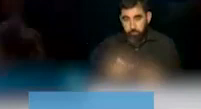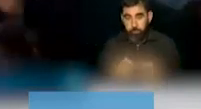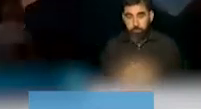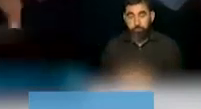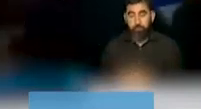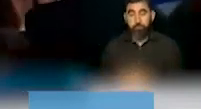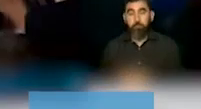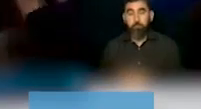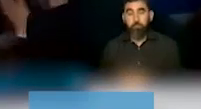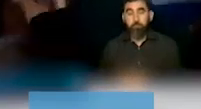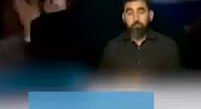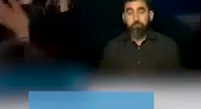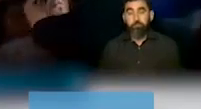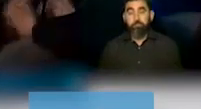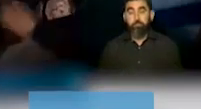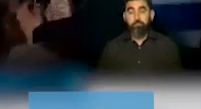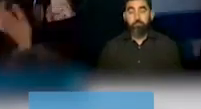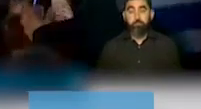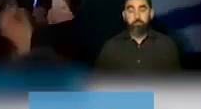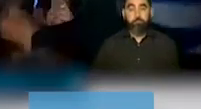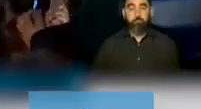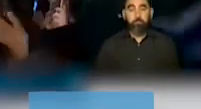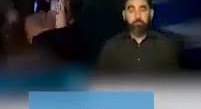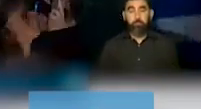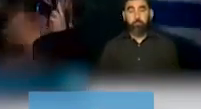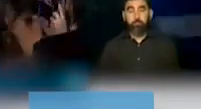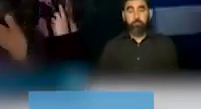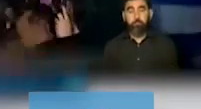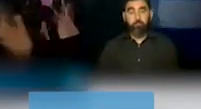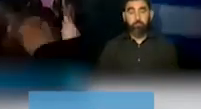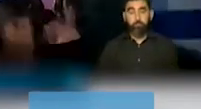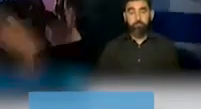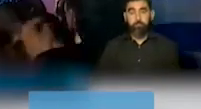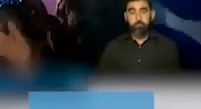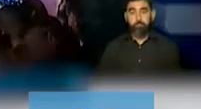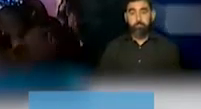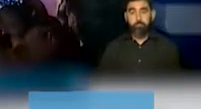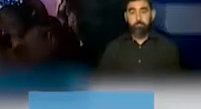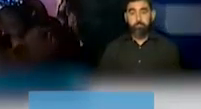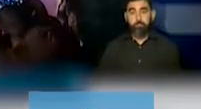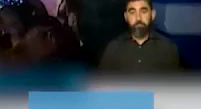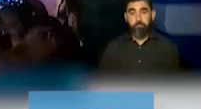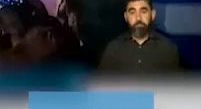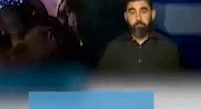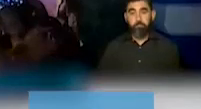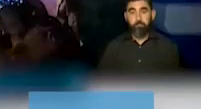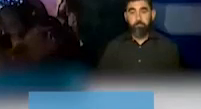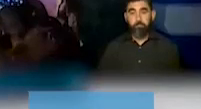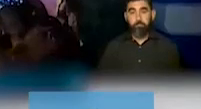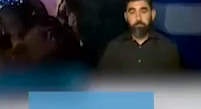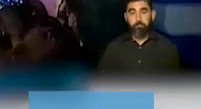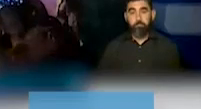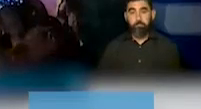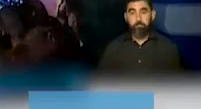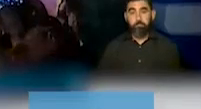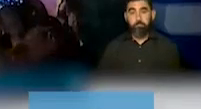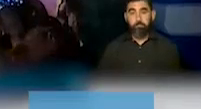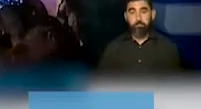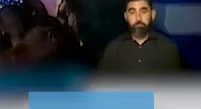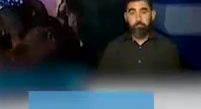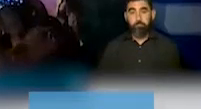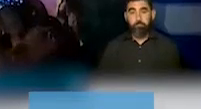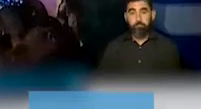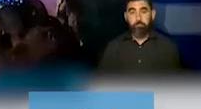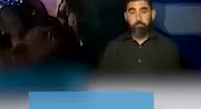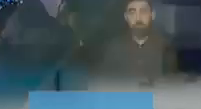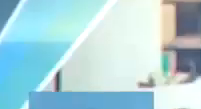que pretendieron llamarse antes que Cabildo Abierto, algo vinculado con Artigas. Fue lo que no permitió artista, que